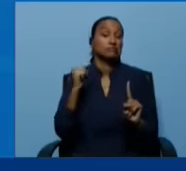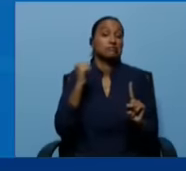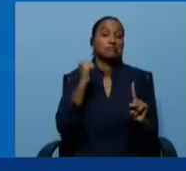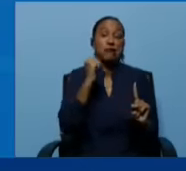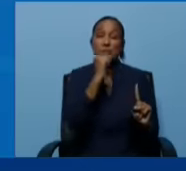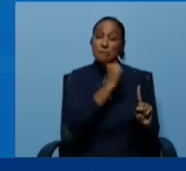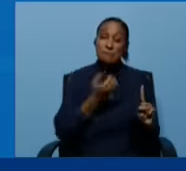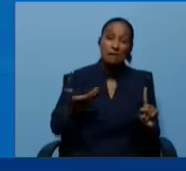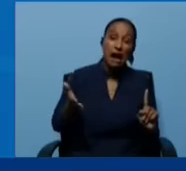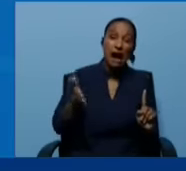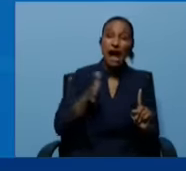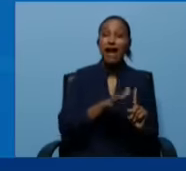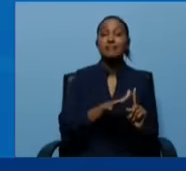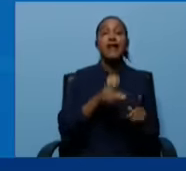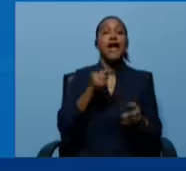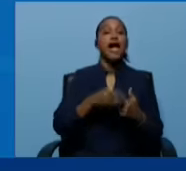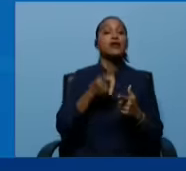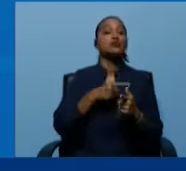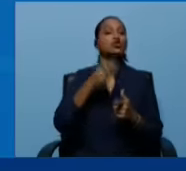Hasta ahí no llegó la visión de Bolívar.